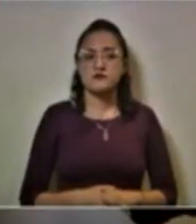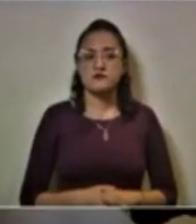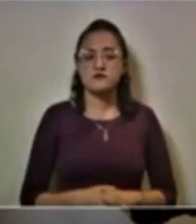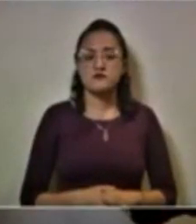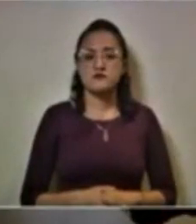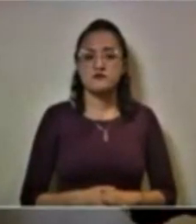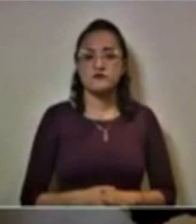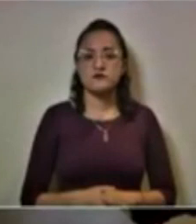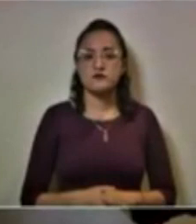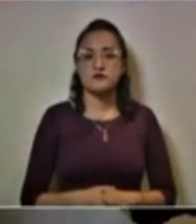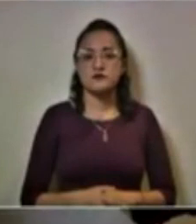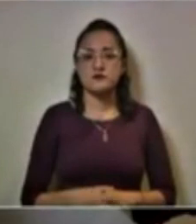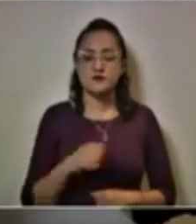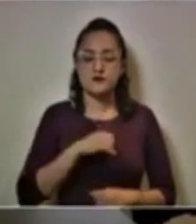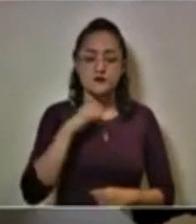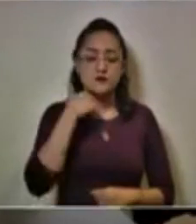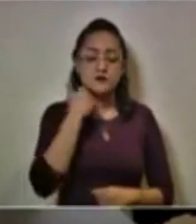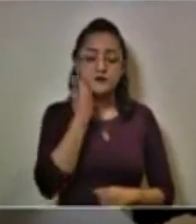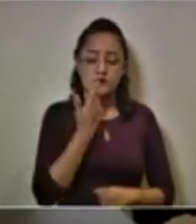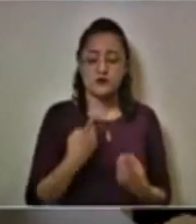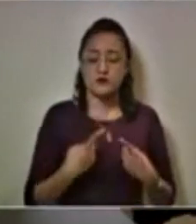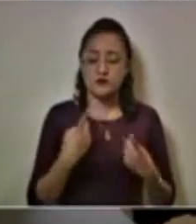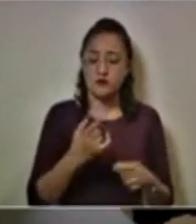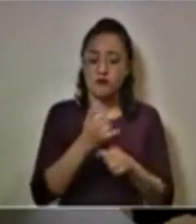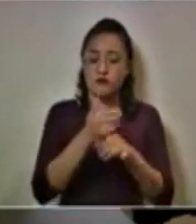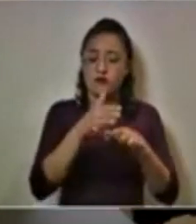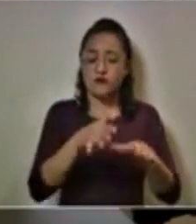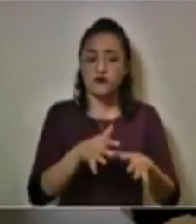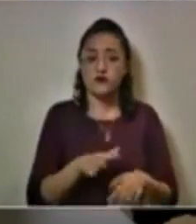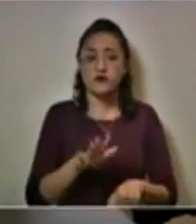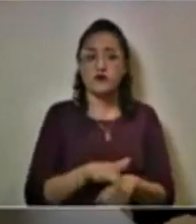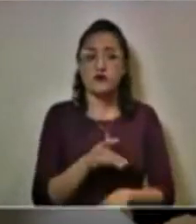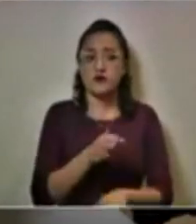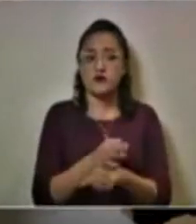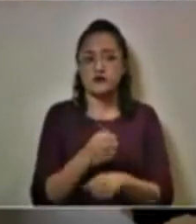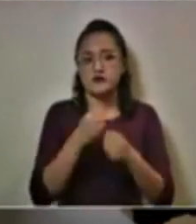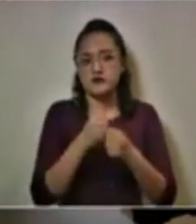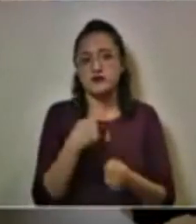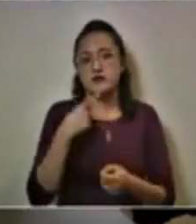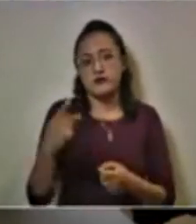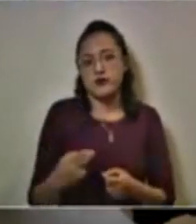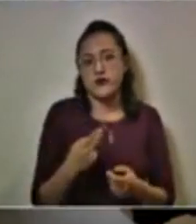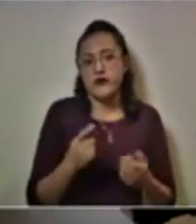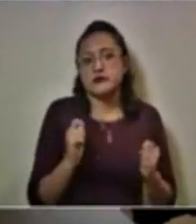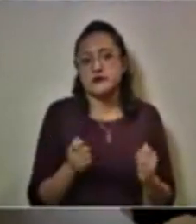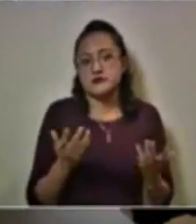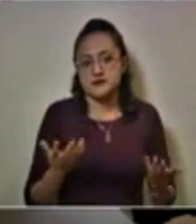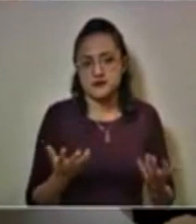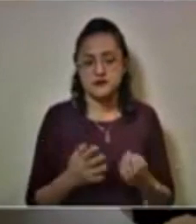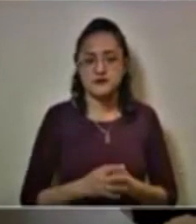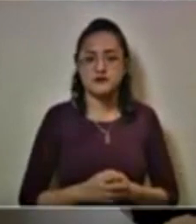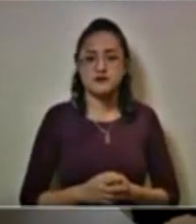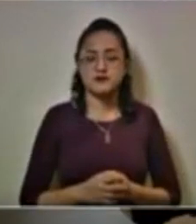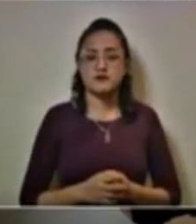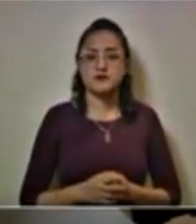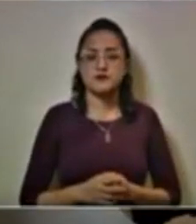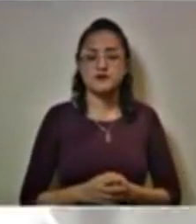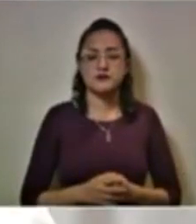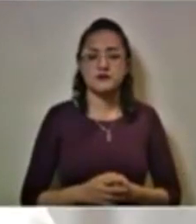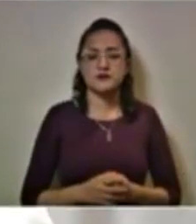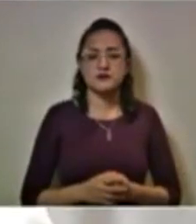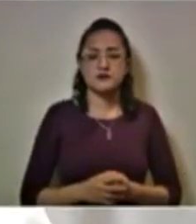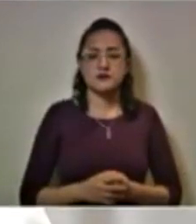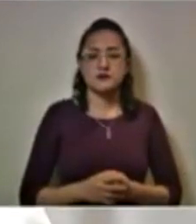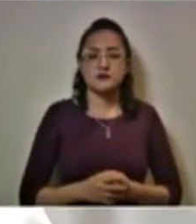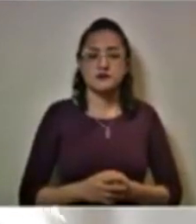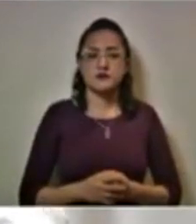una dar una información porque seguramente si no me la van a preguntar está